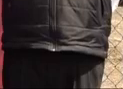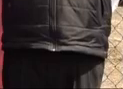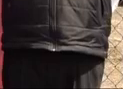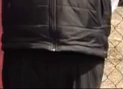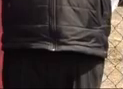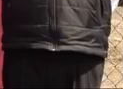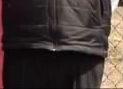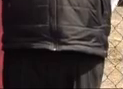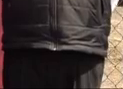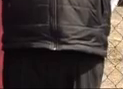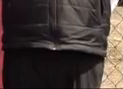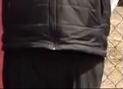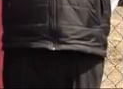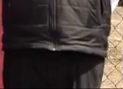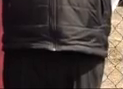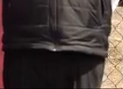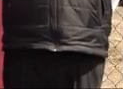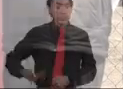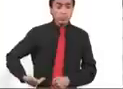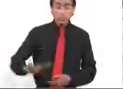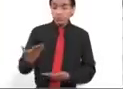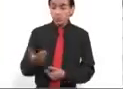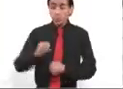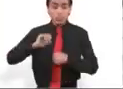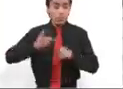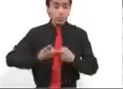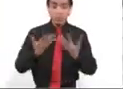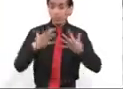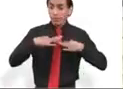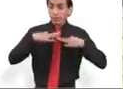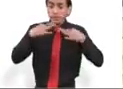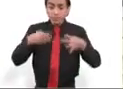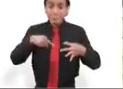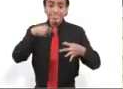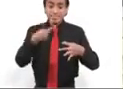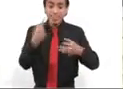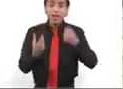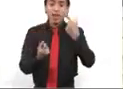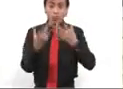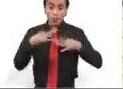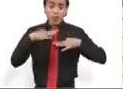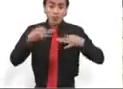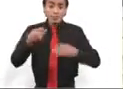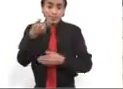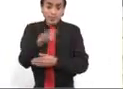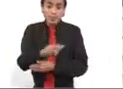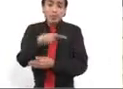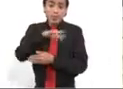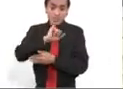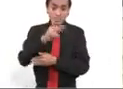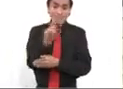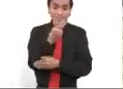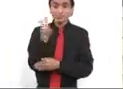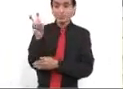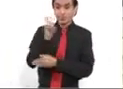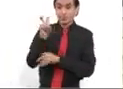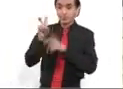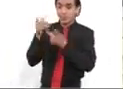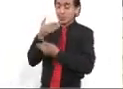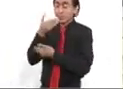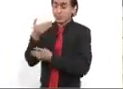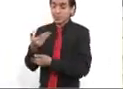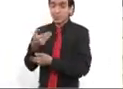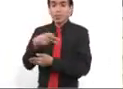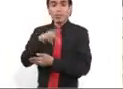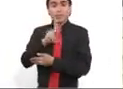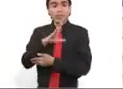algún municipio o alguna fundación que ha estado pidiendo, pero tienen que estar obviamente en buen estado. Pero el chiste es que ya